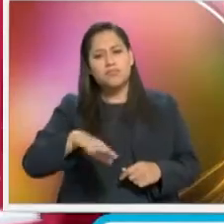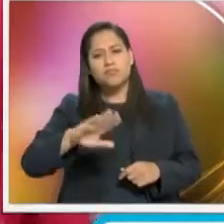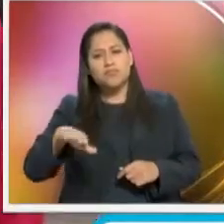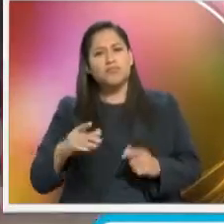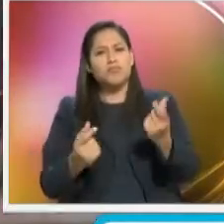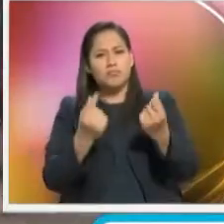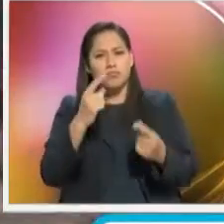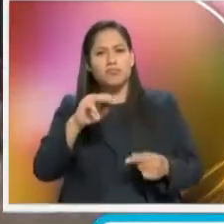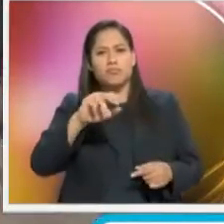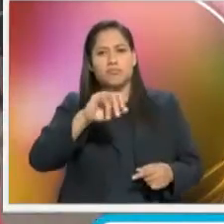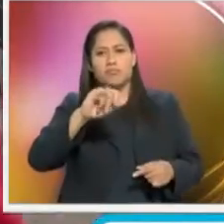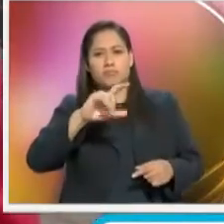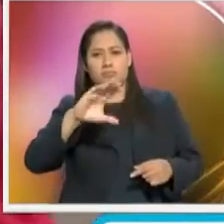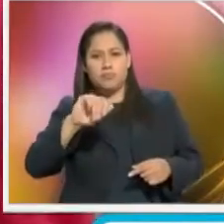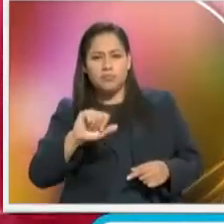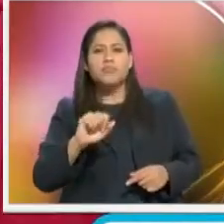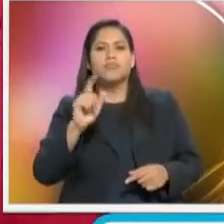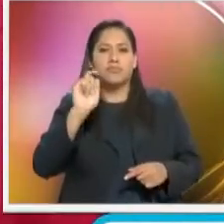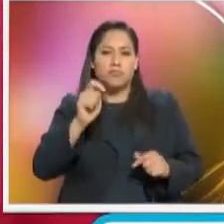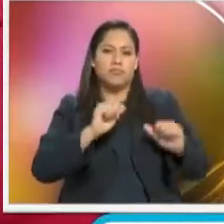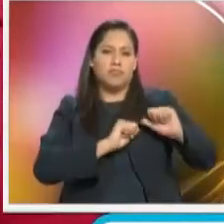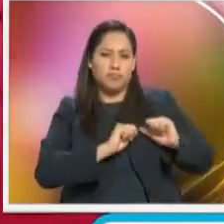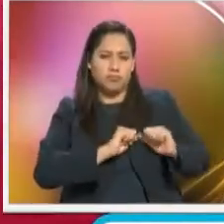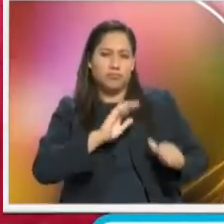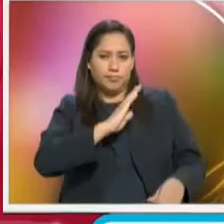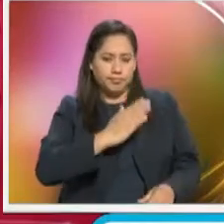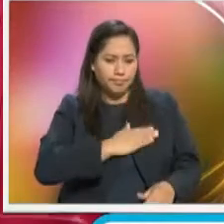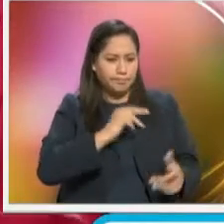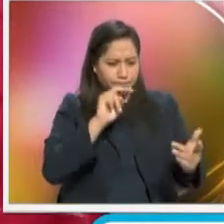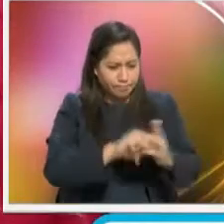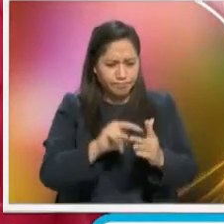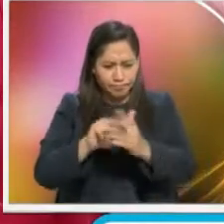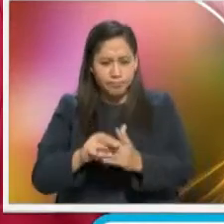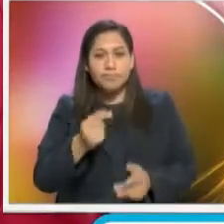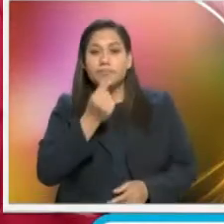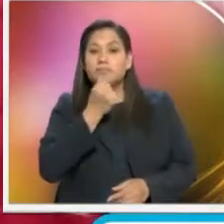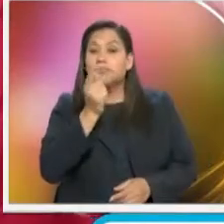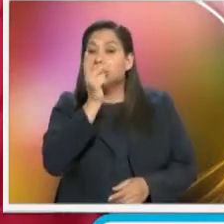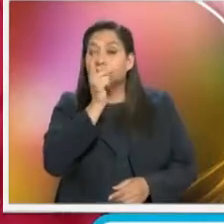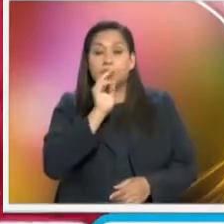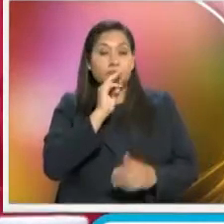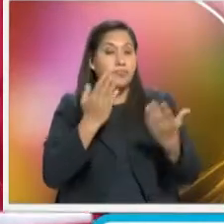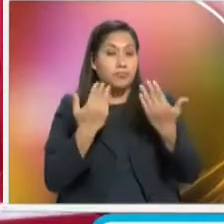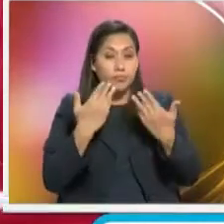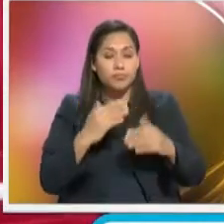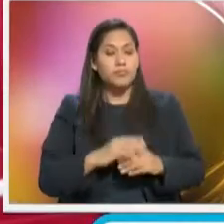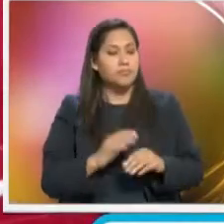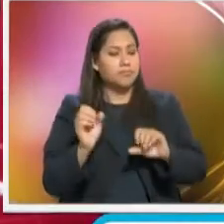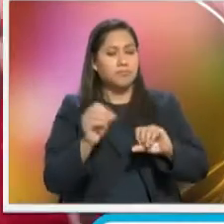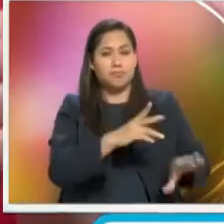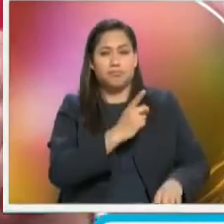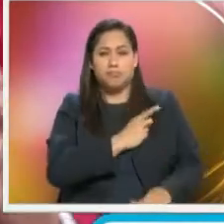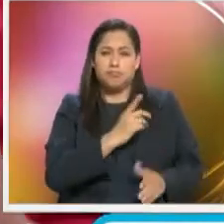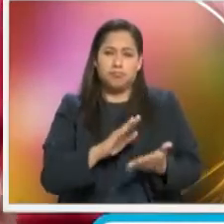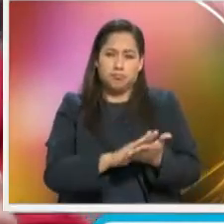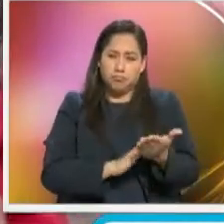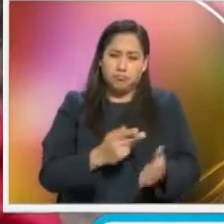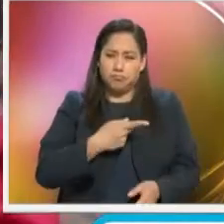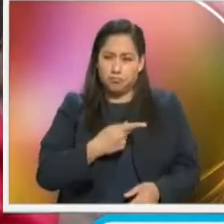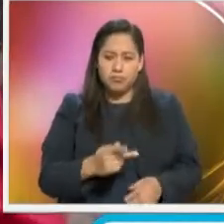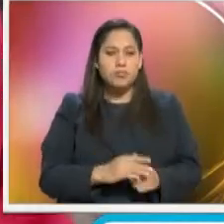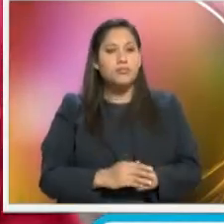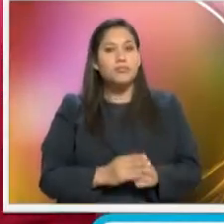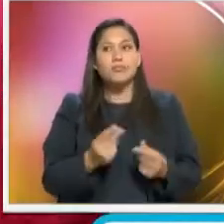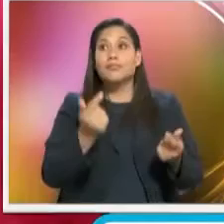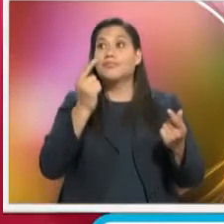sobre todo mexicas, a manos de los soldados españoles, dejando muchos niños huérfanos y desamparados. Y dijo: le voy a